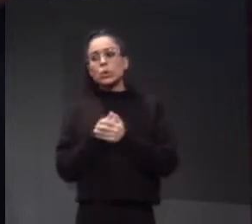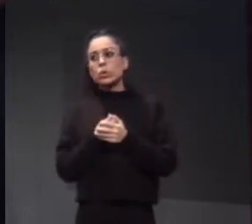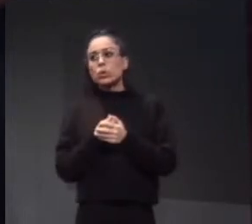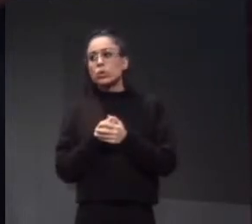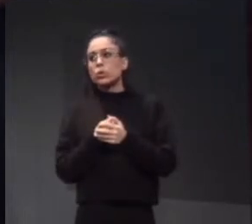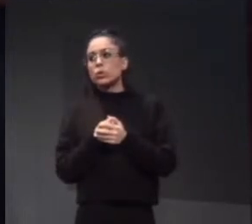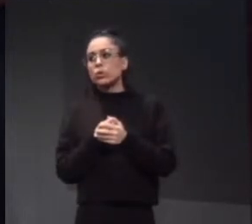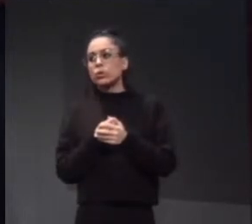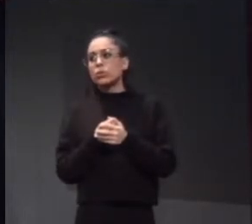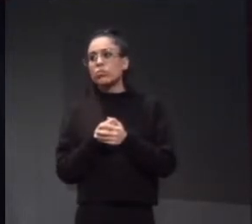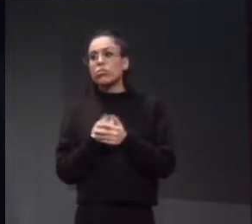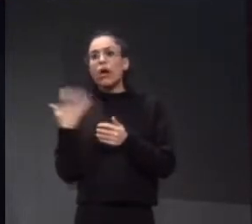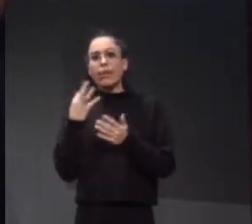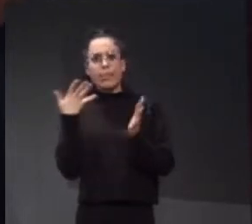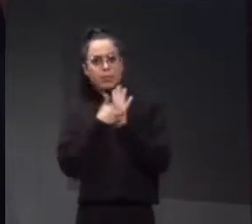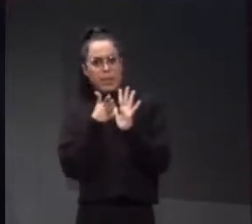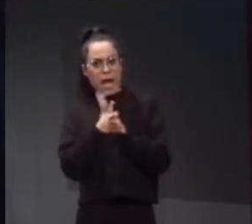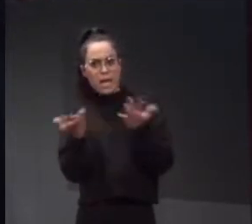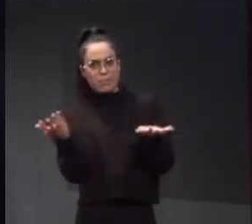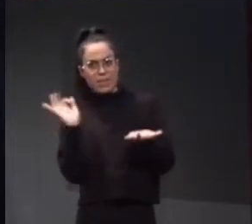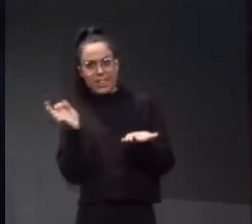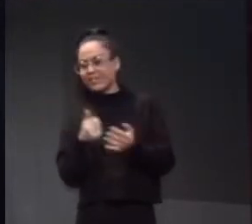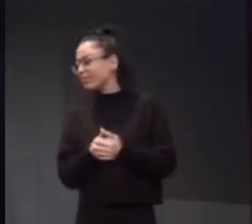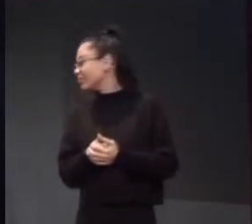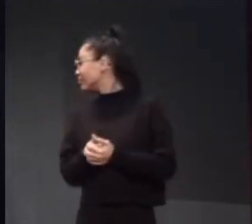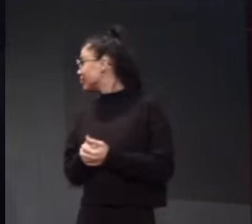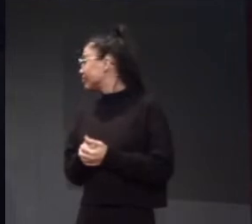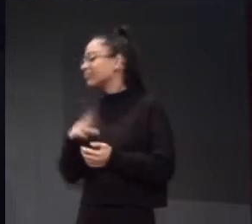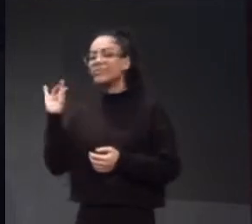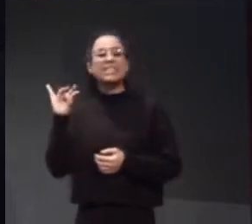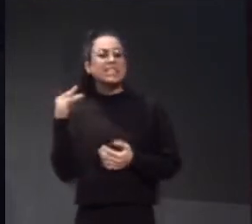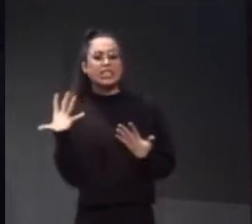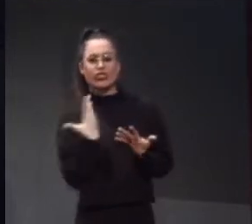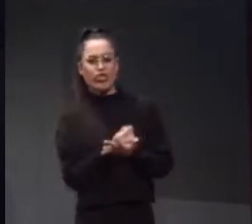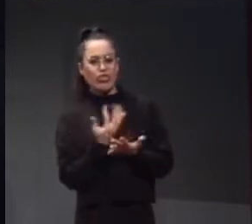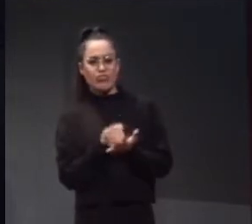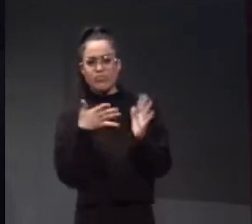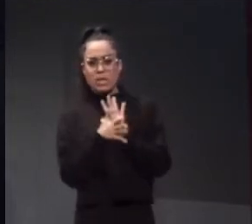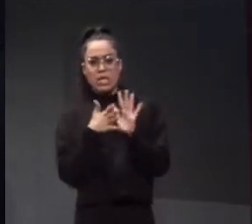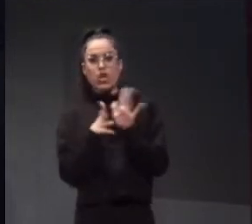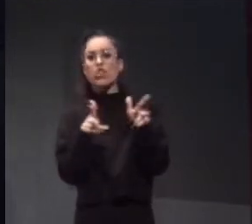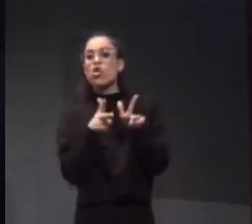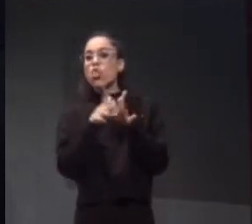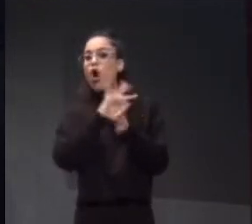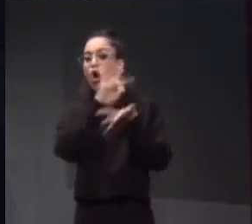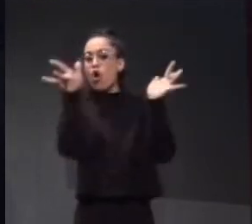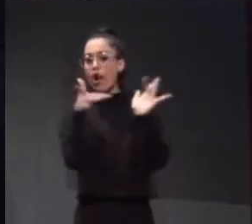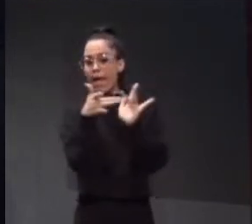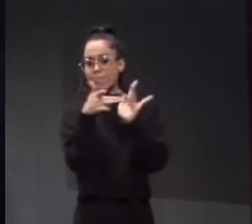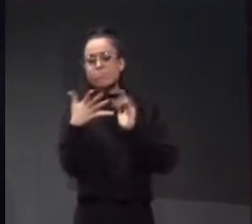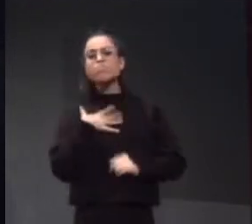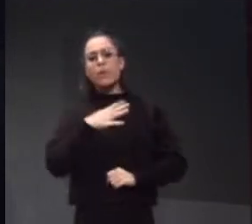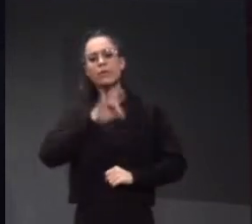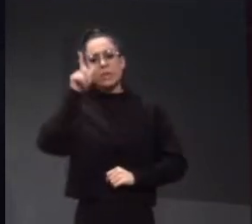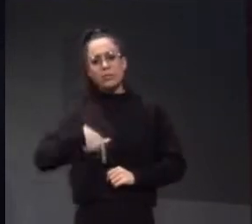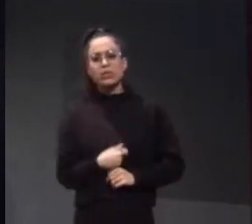debe explicarse existencia turbo tiene casi todo hasta se puede hacer socio online y social